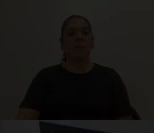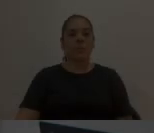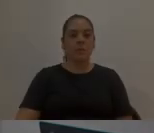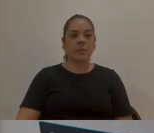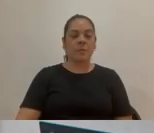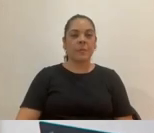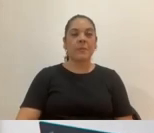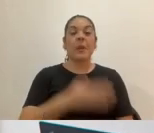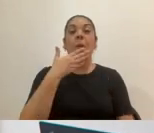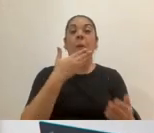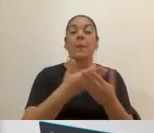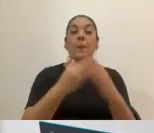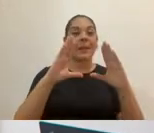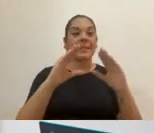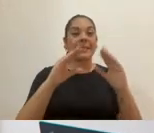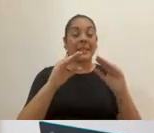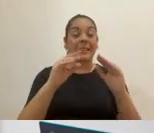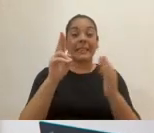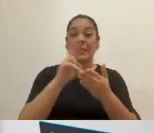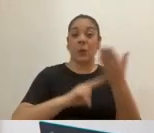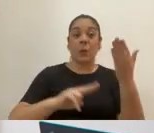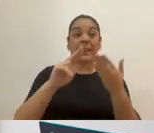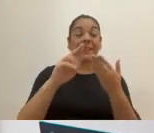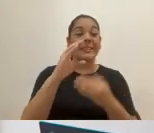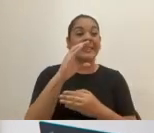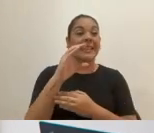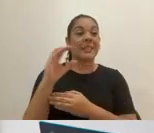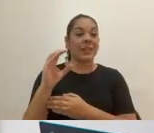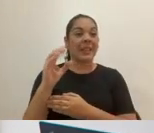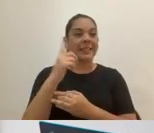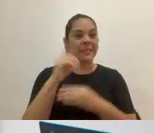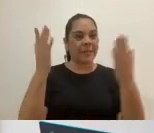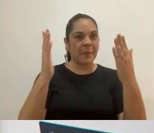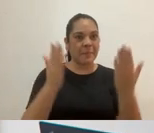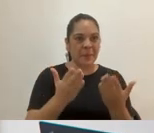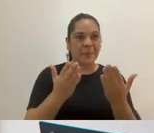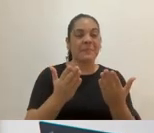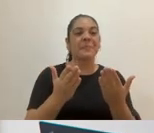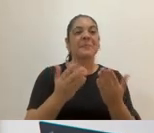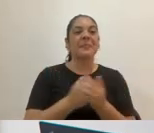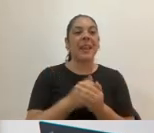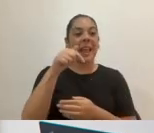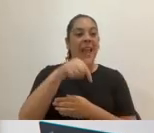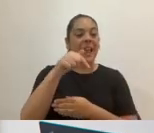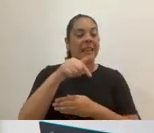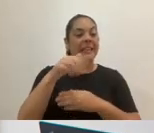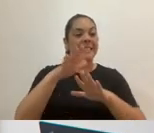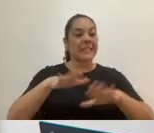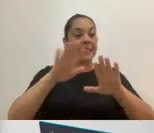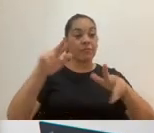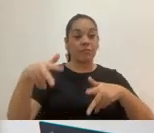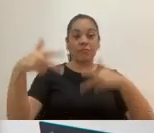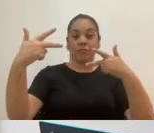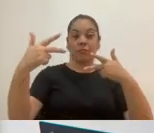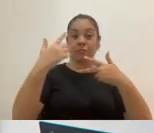Muy buenas tardes, la Universidad Castro Carazo les da la más cordial bienvenida a este espacio virtual que hemos